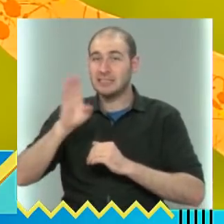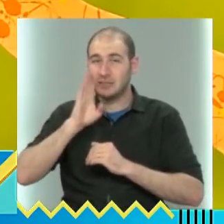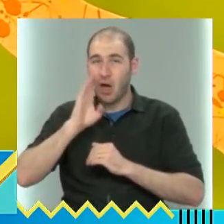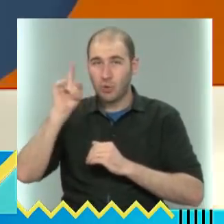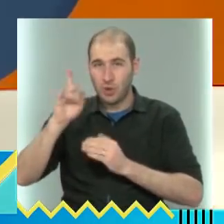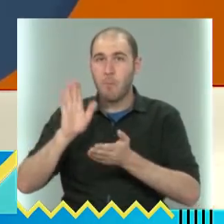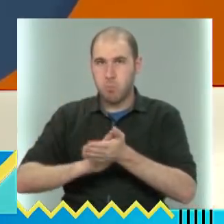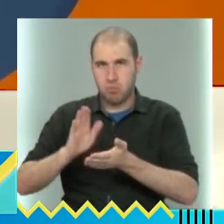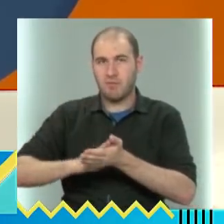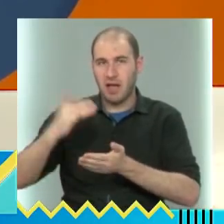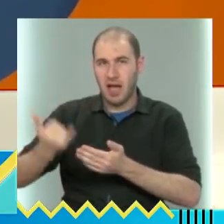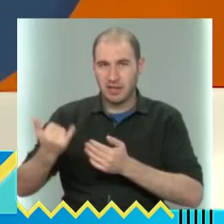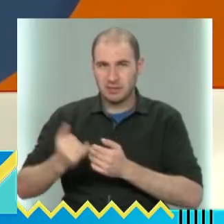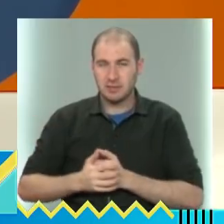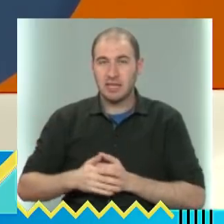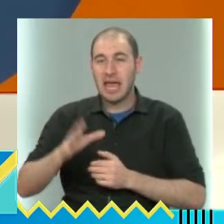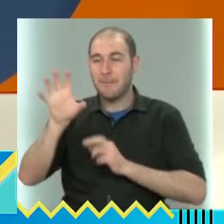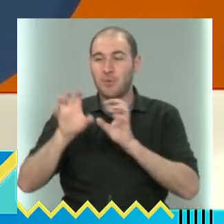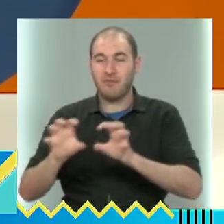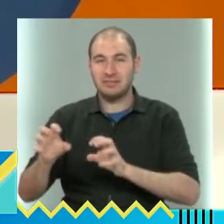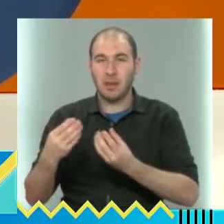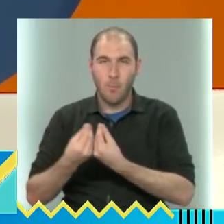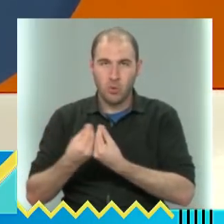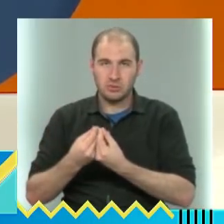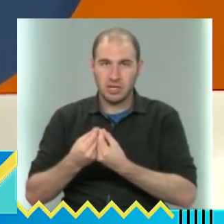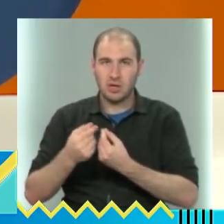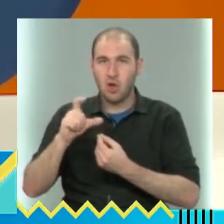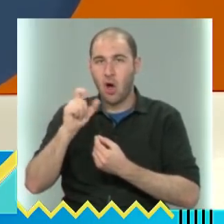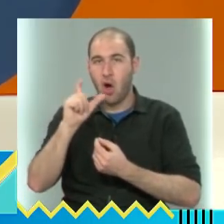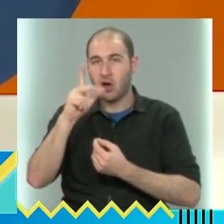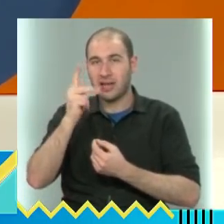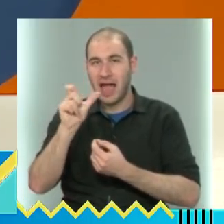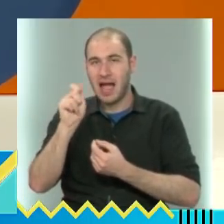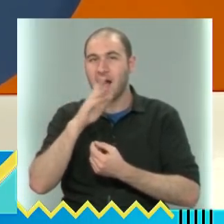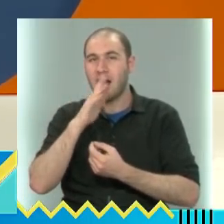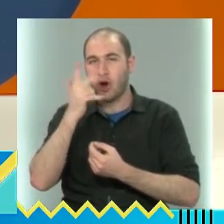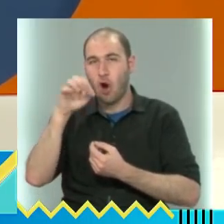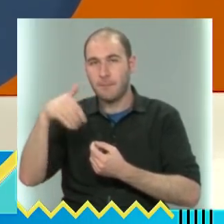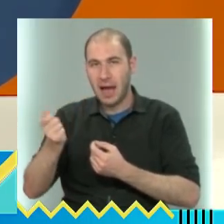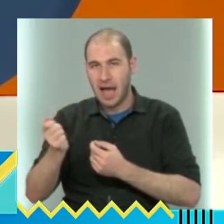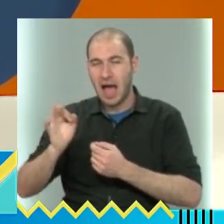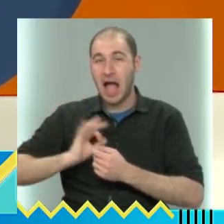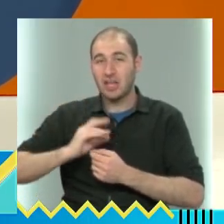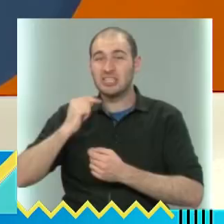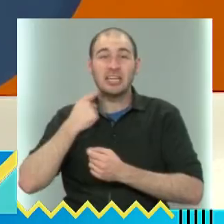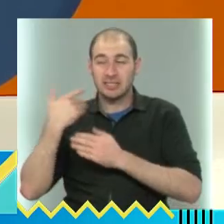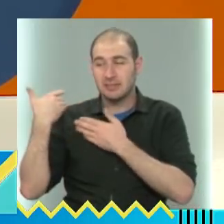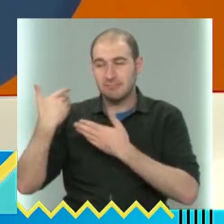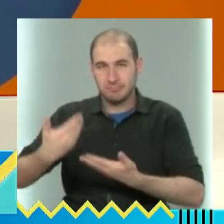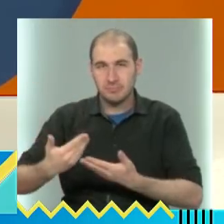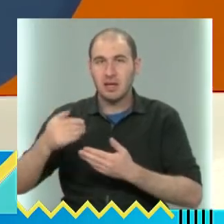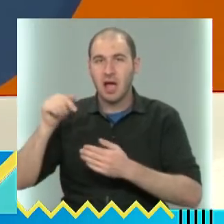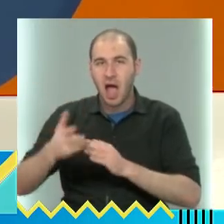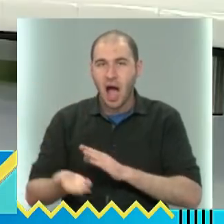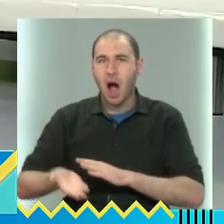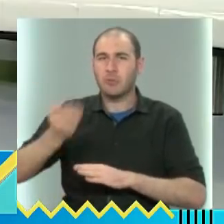está comprobadísimo que en numerosos estados, y particularmente en el Oklahoma, en la última década, en los últimos 13 años, se ha producido un